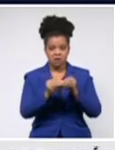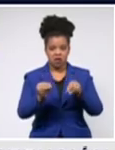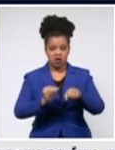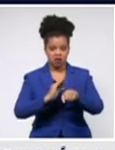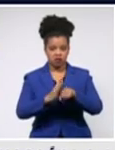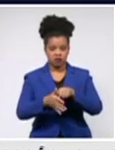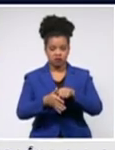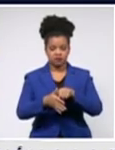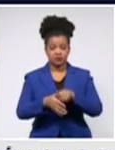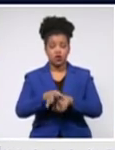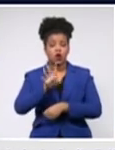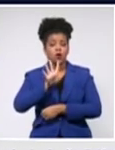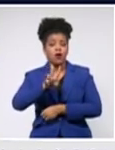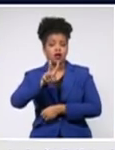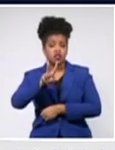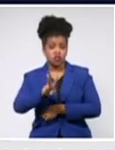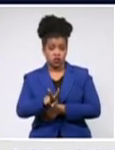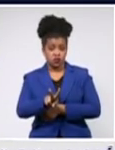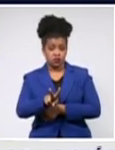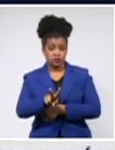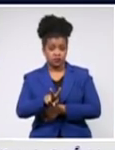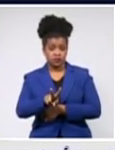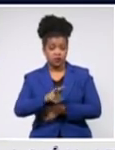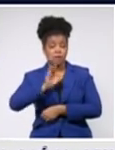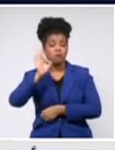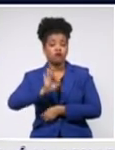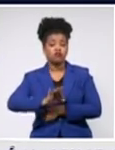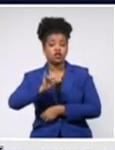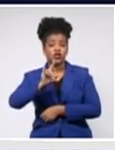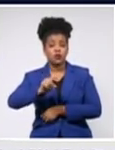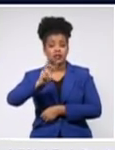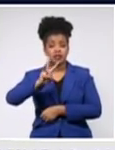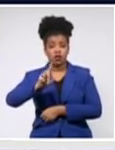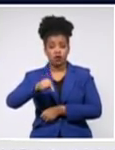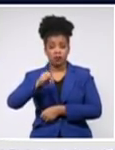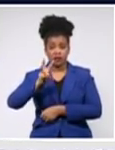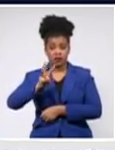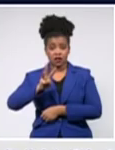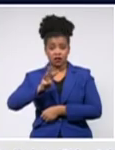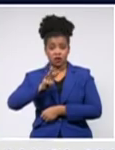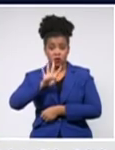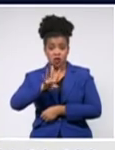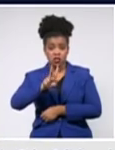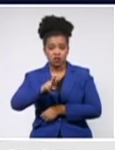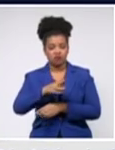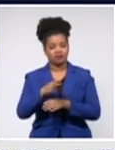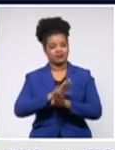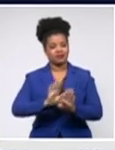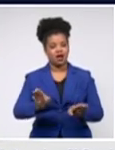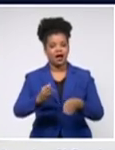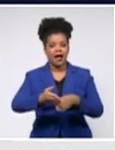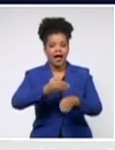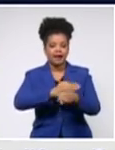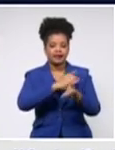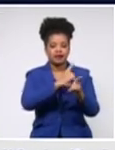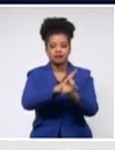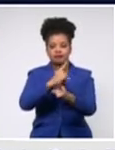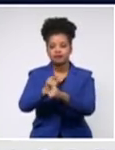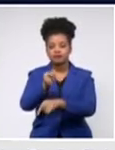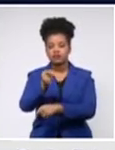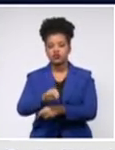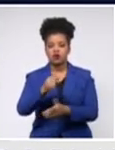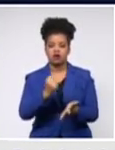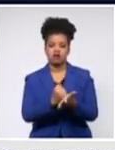42, o sea el 93,3%, son contactos de casos confirmados, y en